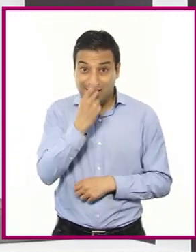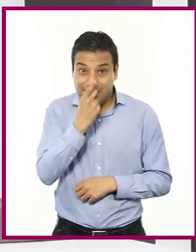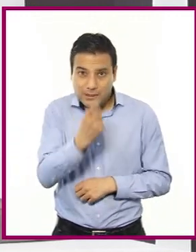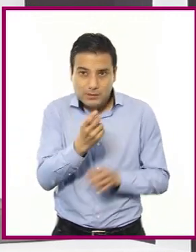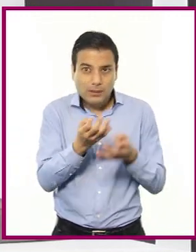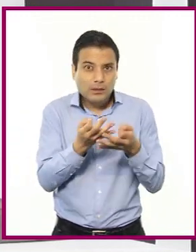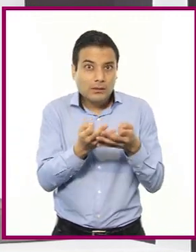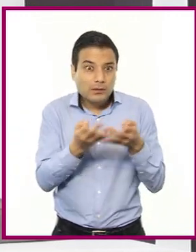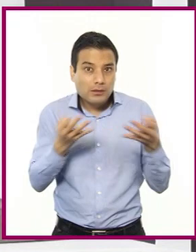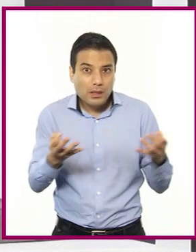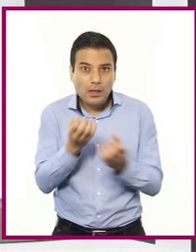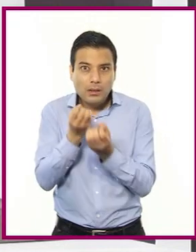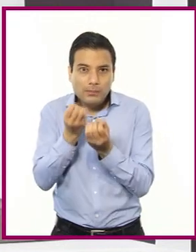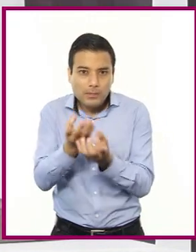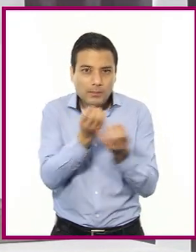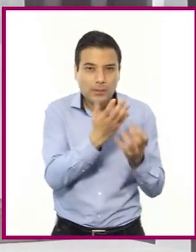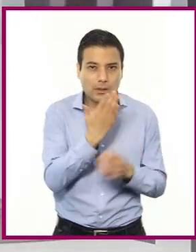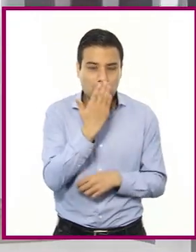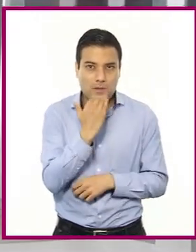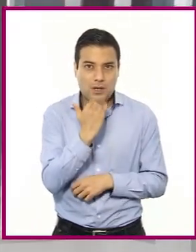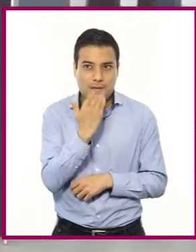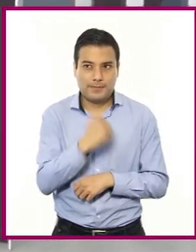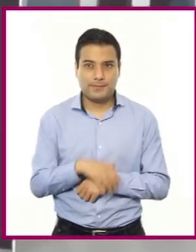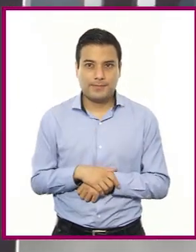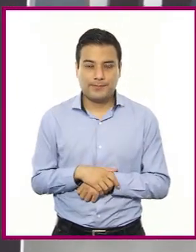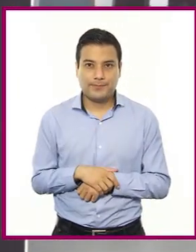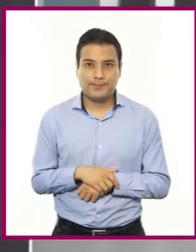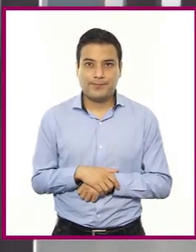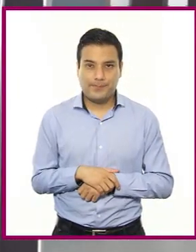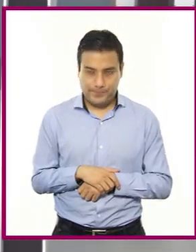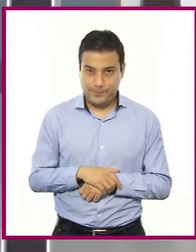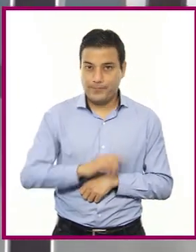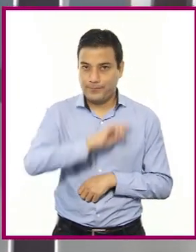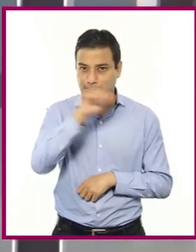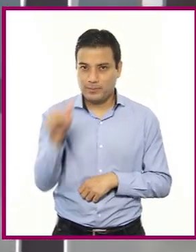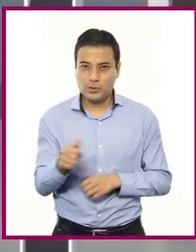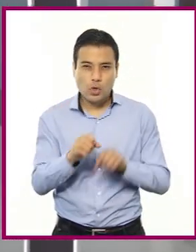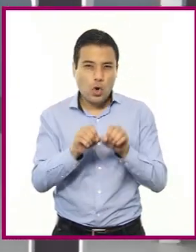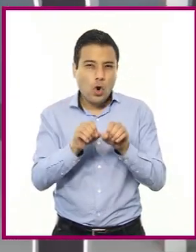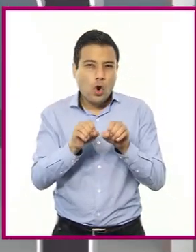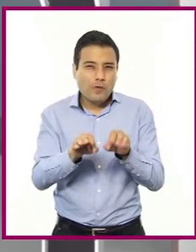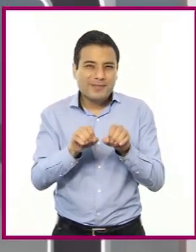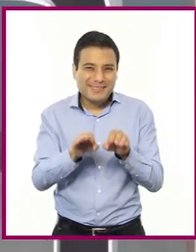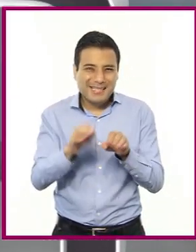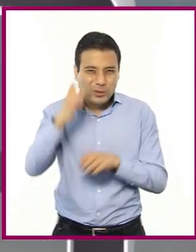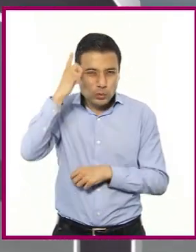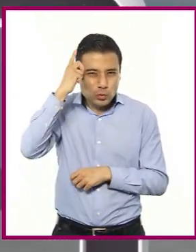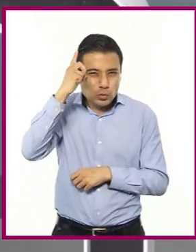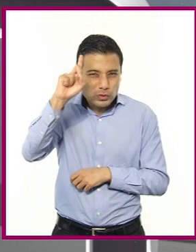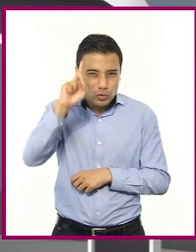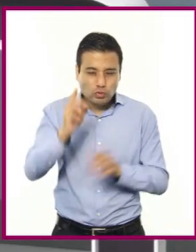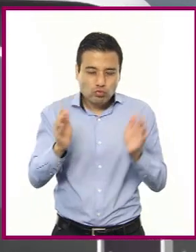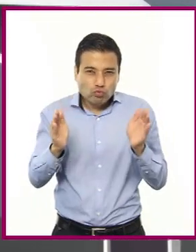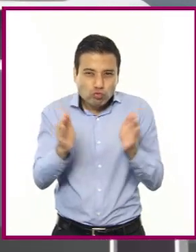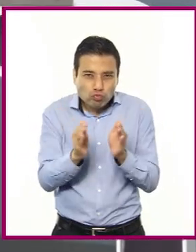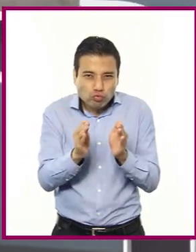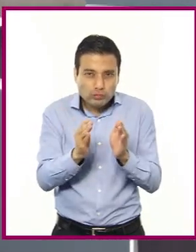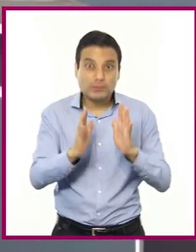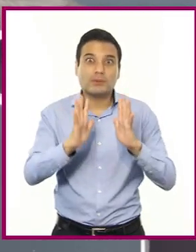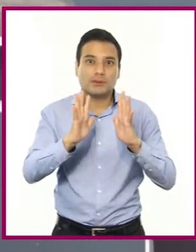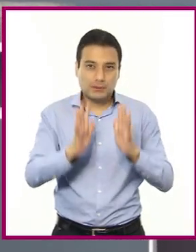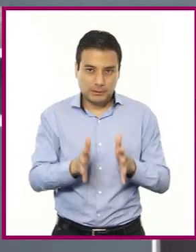que repartir. En cambio, se fortaleció la oficina de la pequeña propiedad y con esto